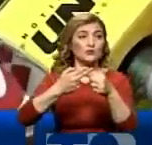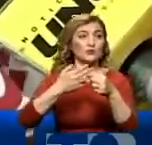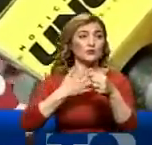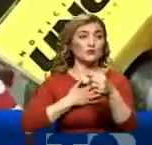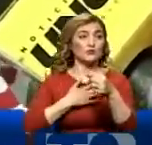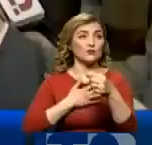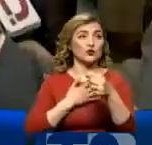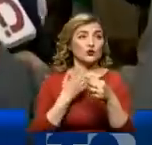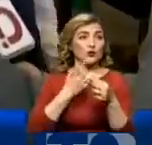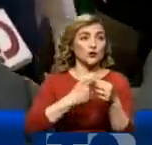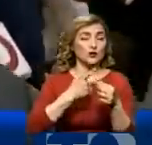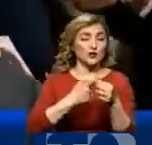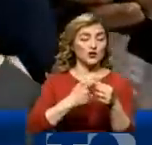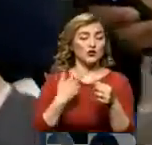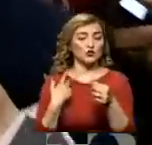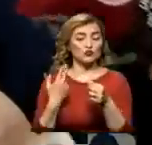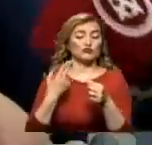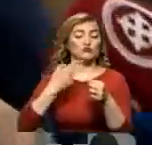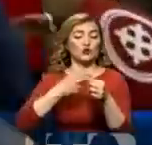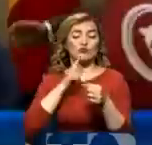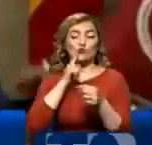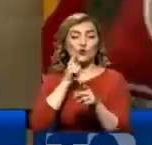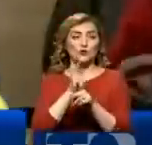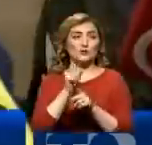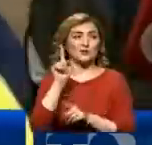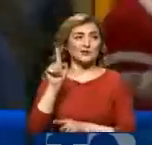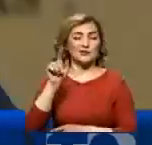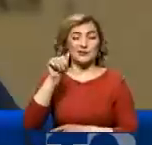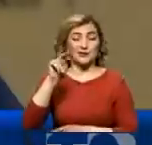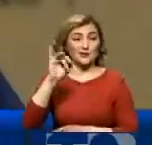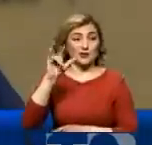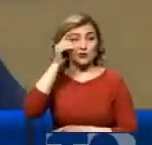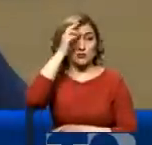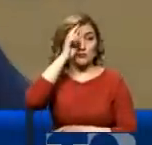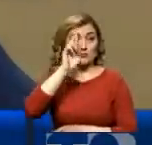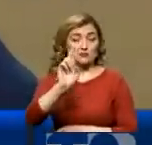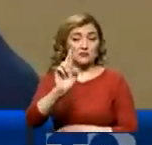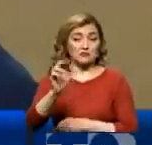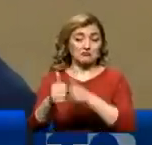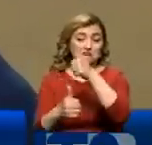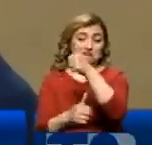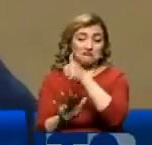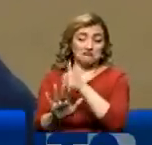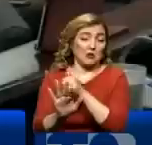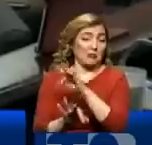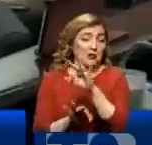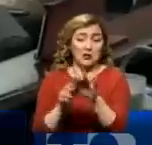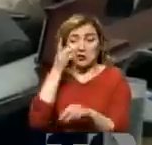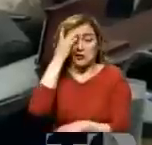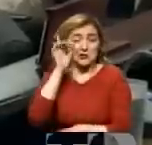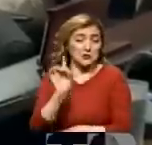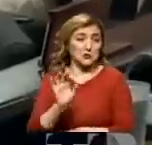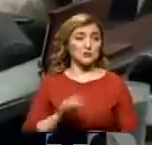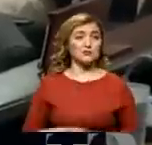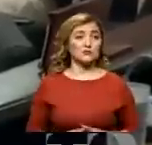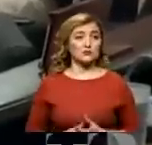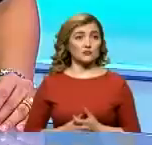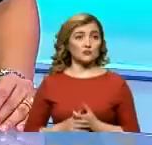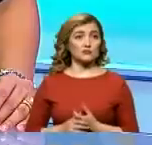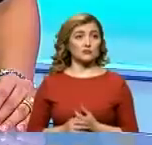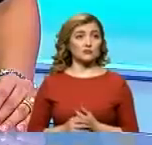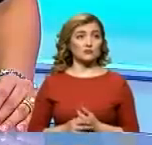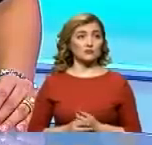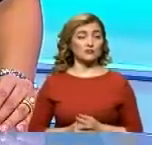yo estaba acá en Quito. Mientras Daniel Mendoza sostiene que respeta la decisión de su alterna. En Quito, Andrea Samaniego, 24